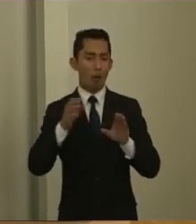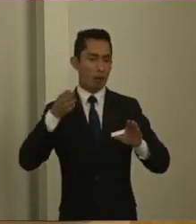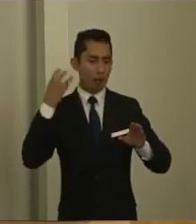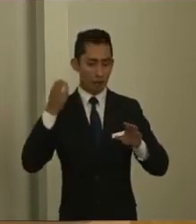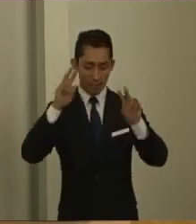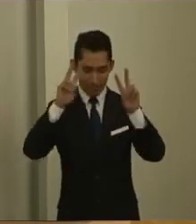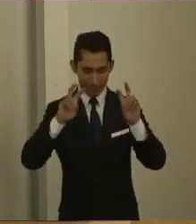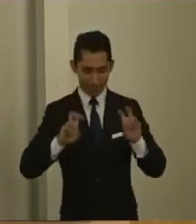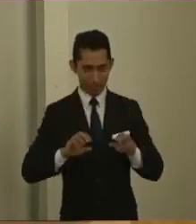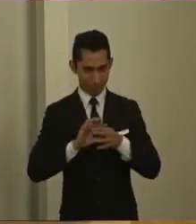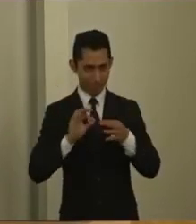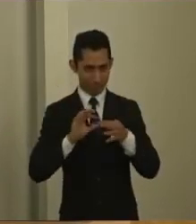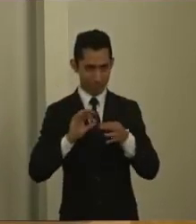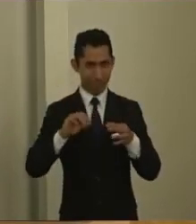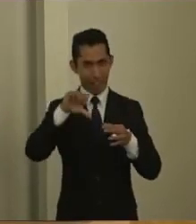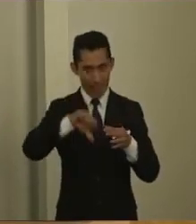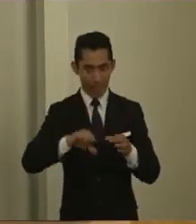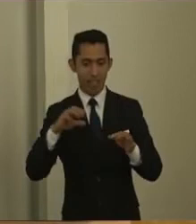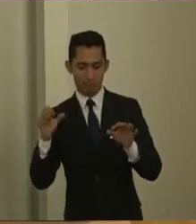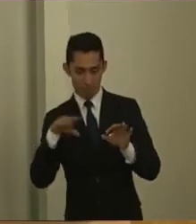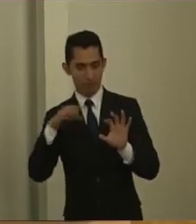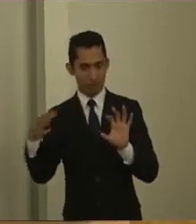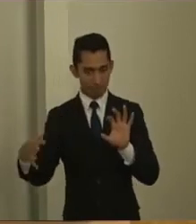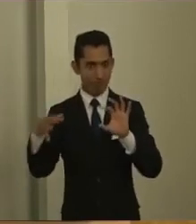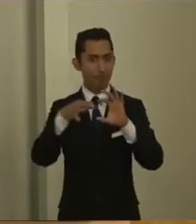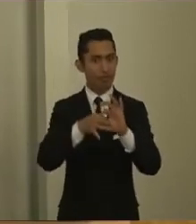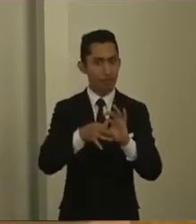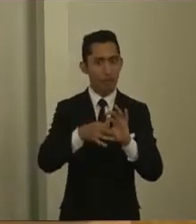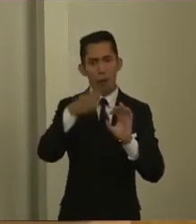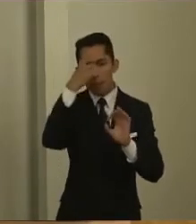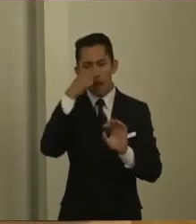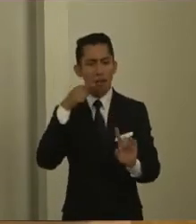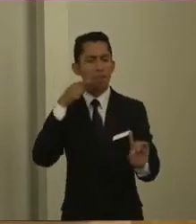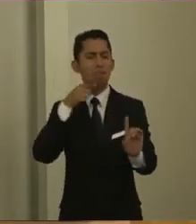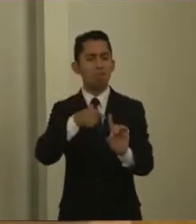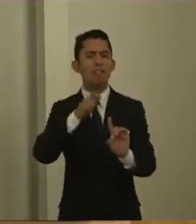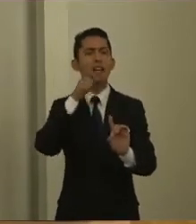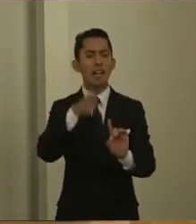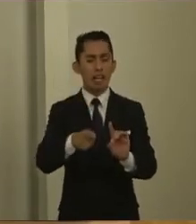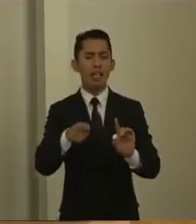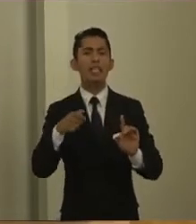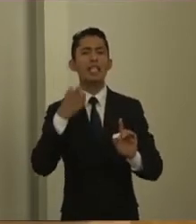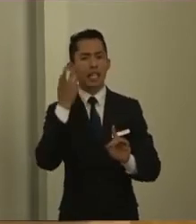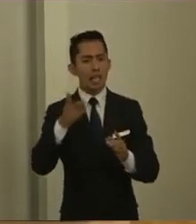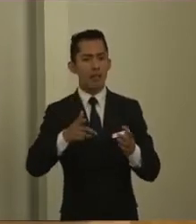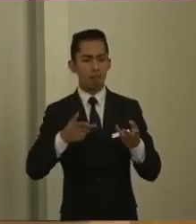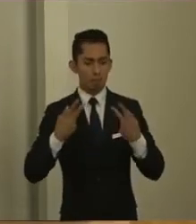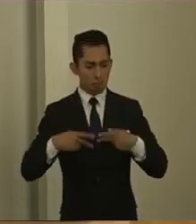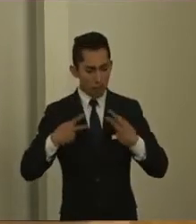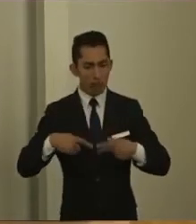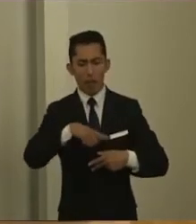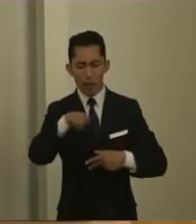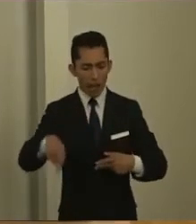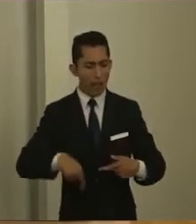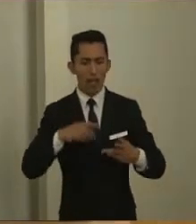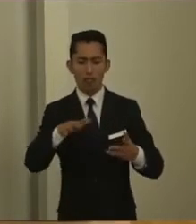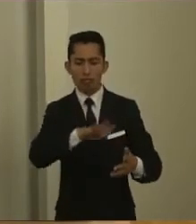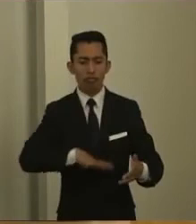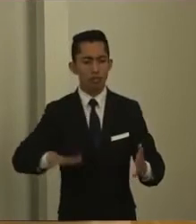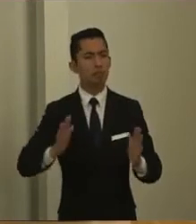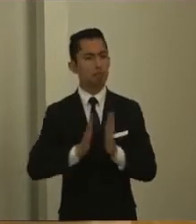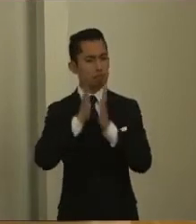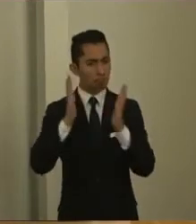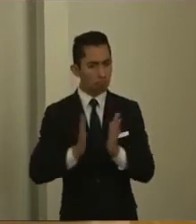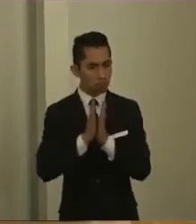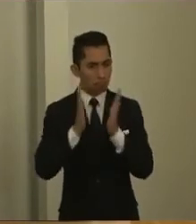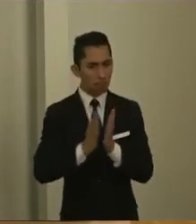sólo prestar stavenhagen que tiene como objetivo generar espacios de convergencia entre los distintos actores la apuesta